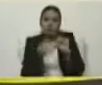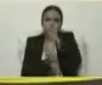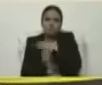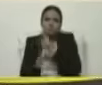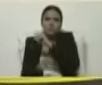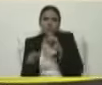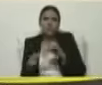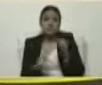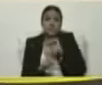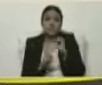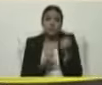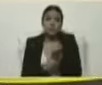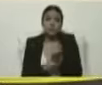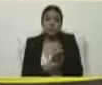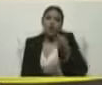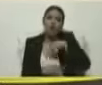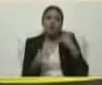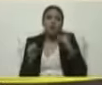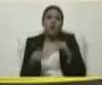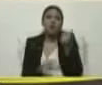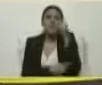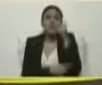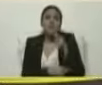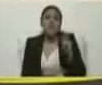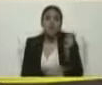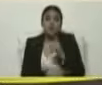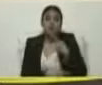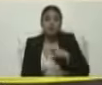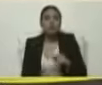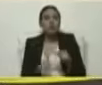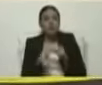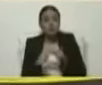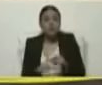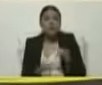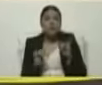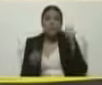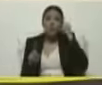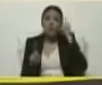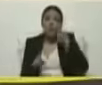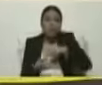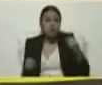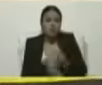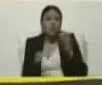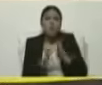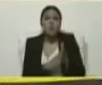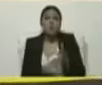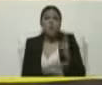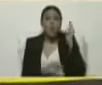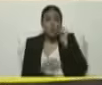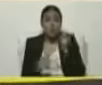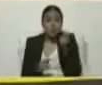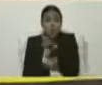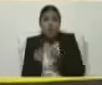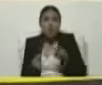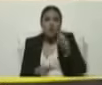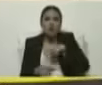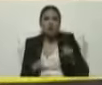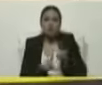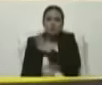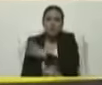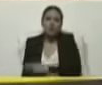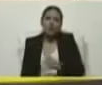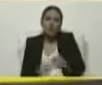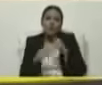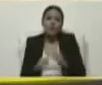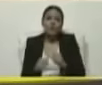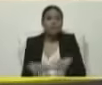Tenemos 10 meses con el mismo, es más, en estos días el Bolívar inclusive se fortaleció y el dólar retrocedió un poquito.